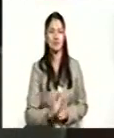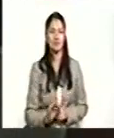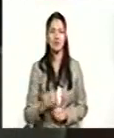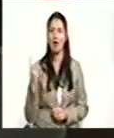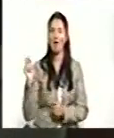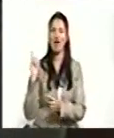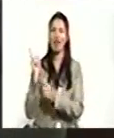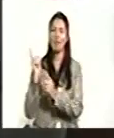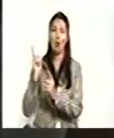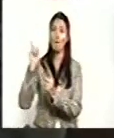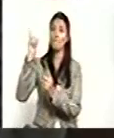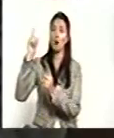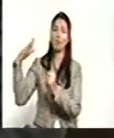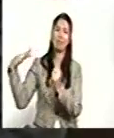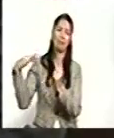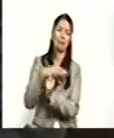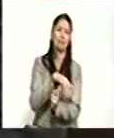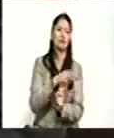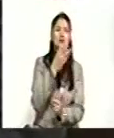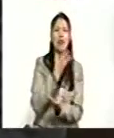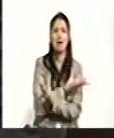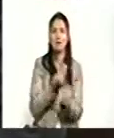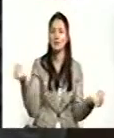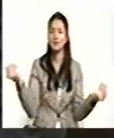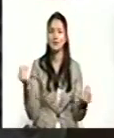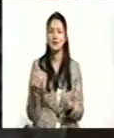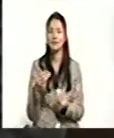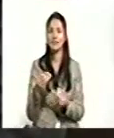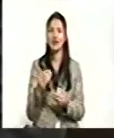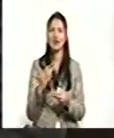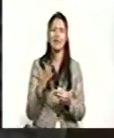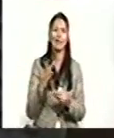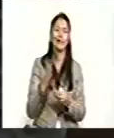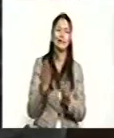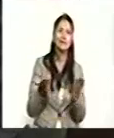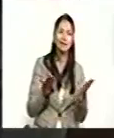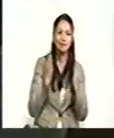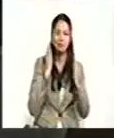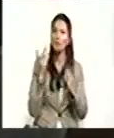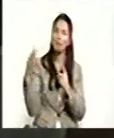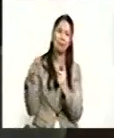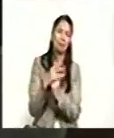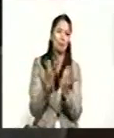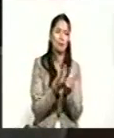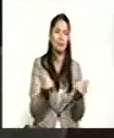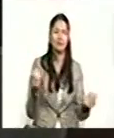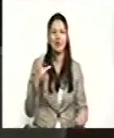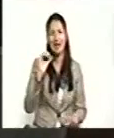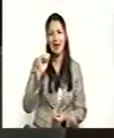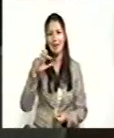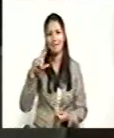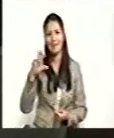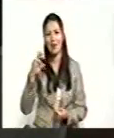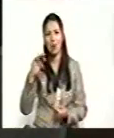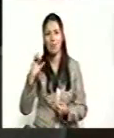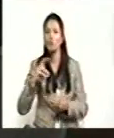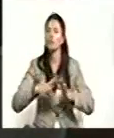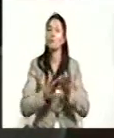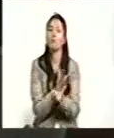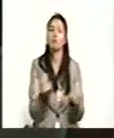politiquería acabó con entidades aseguradoras y prestadoras de servicios como caprecom